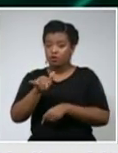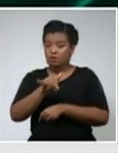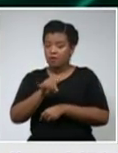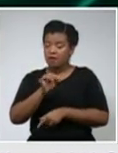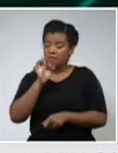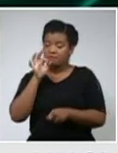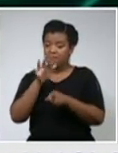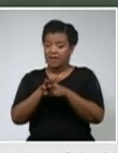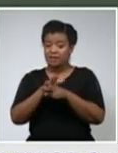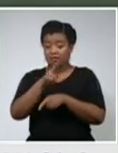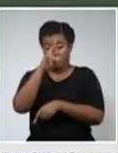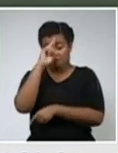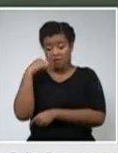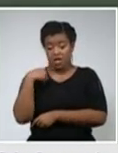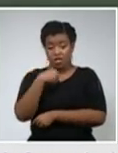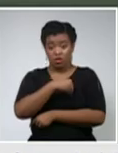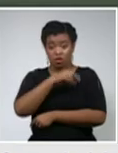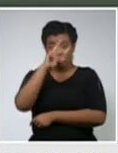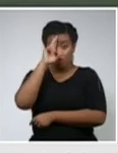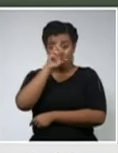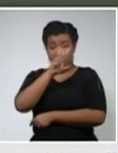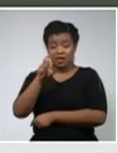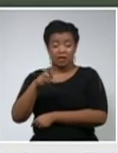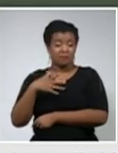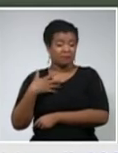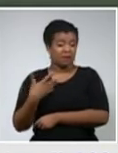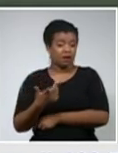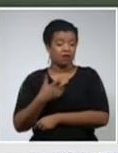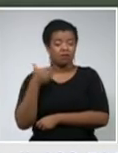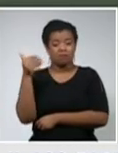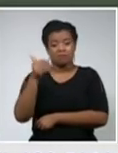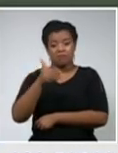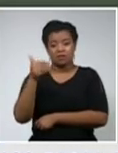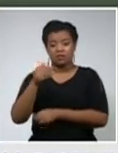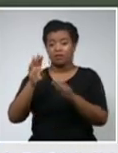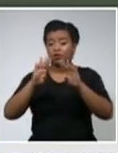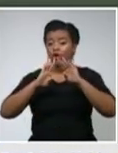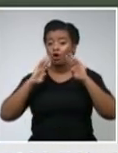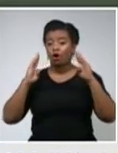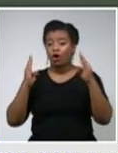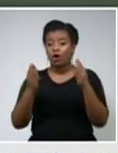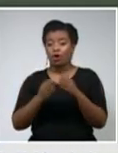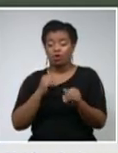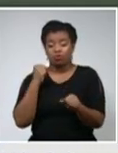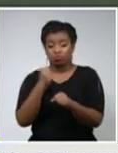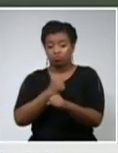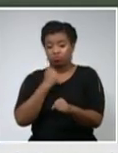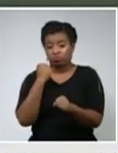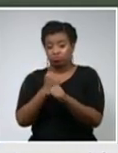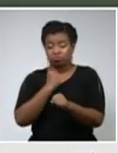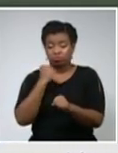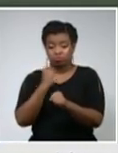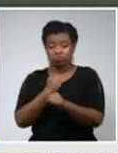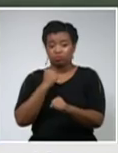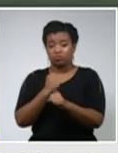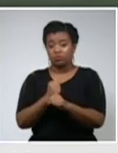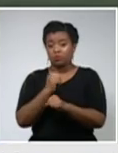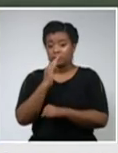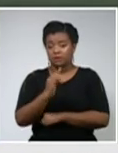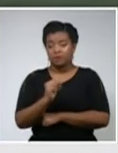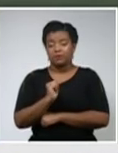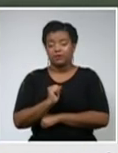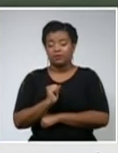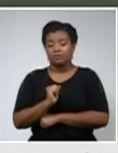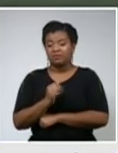médicos de nuestro hospital para participar en todas las labores, tanto de recepción